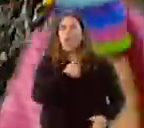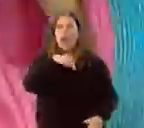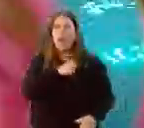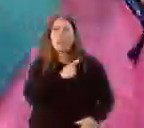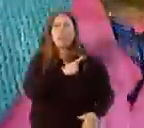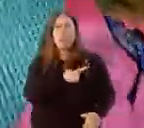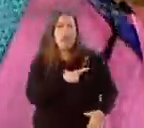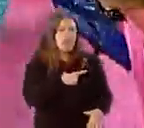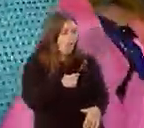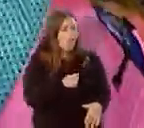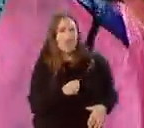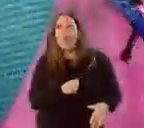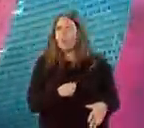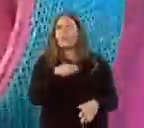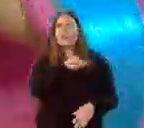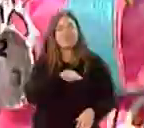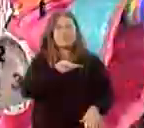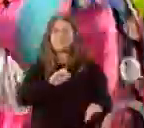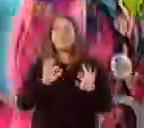y mi corazón